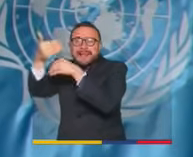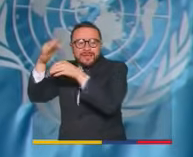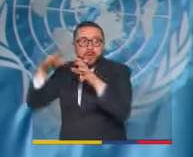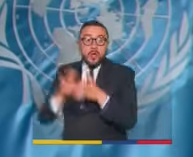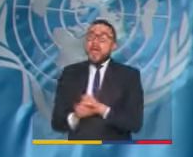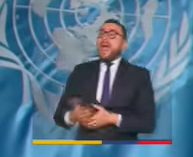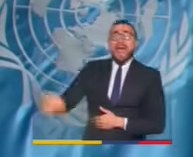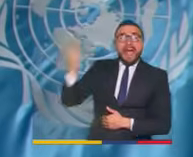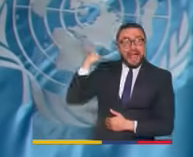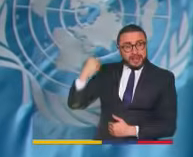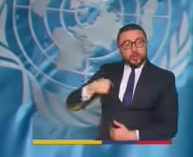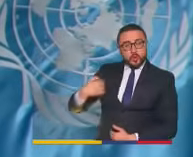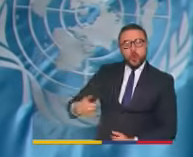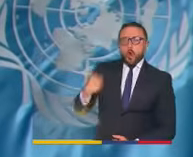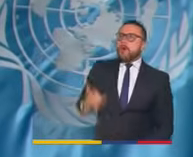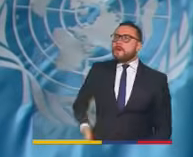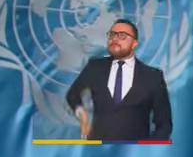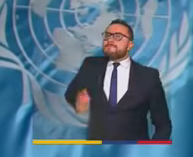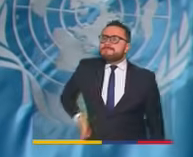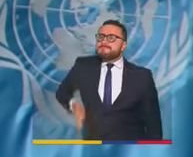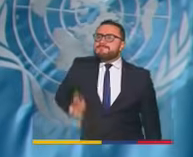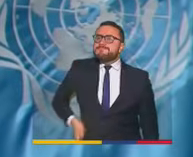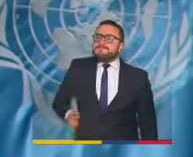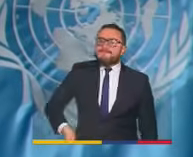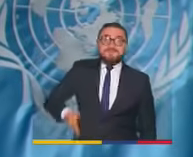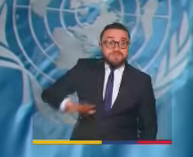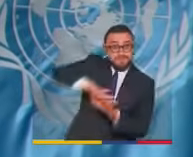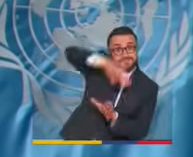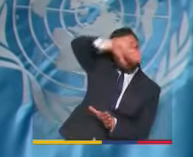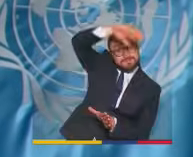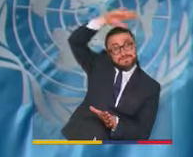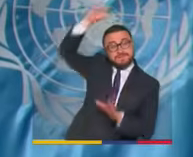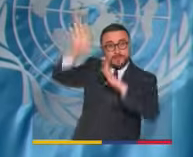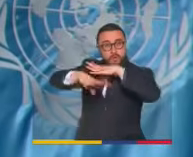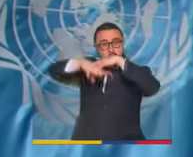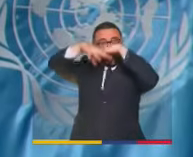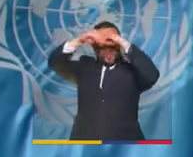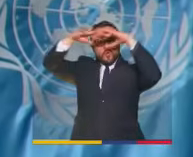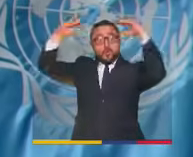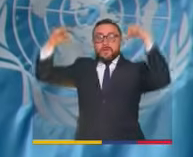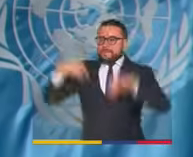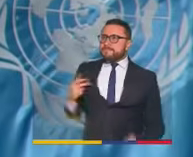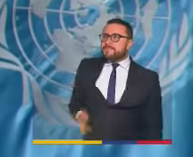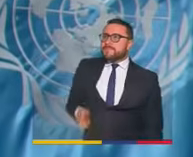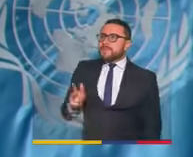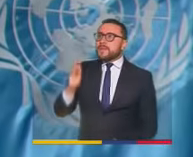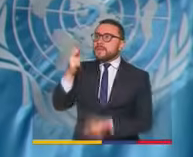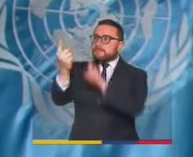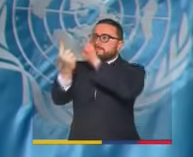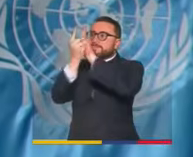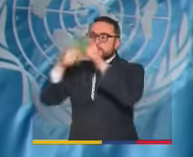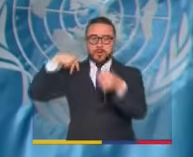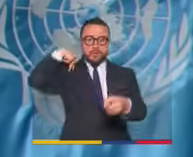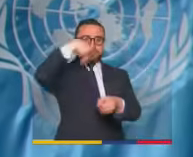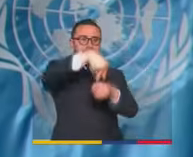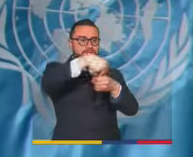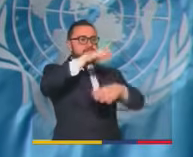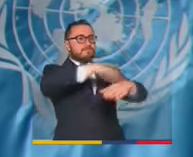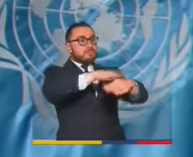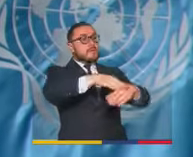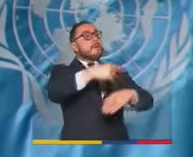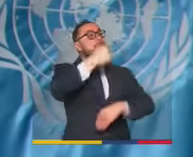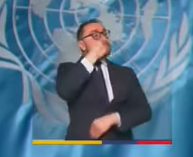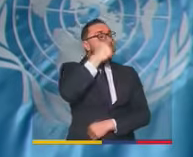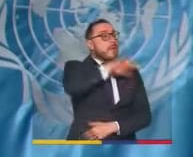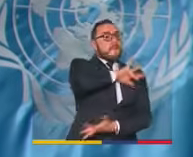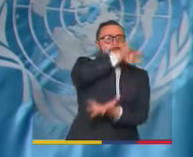los caminos y conocí a los indígenas descendientes y volvieron a decirme que estaba yo en el